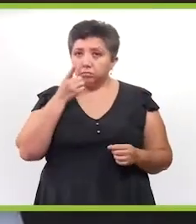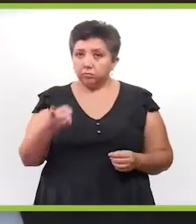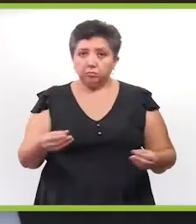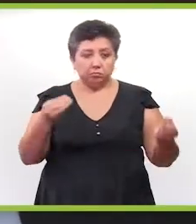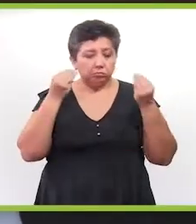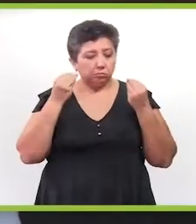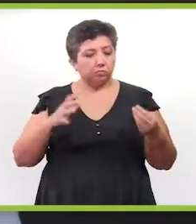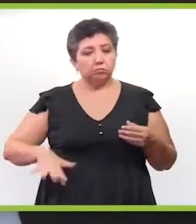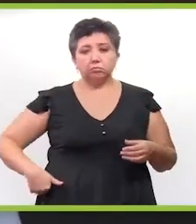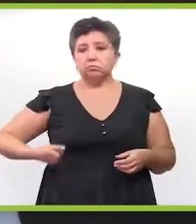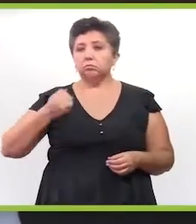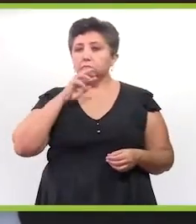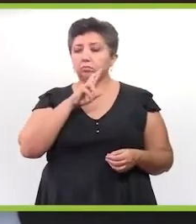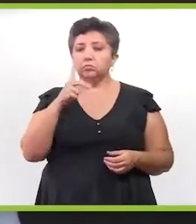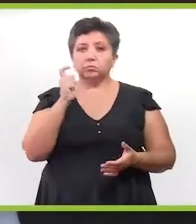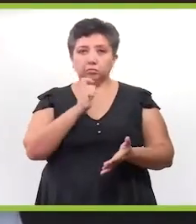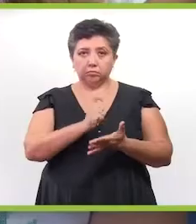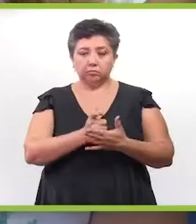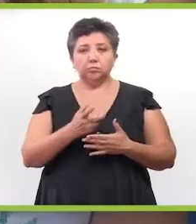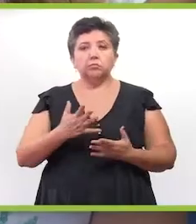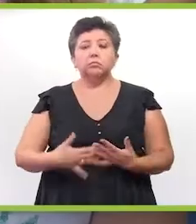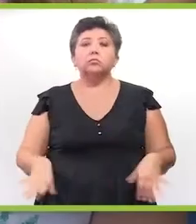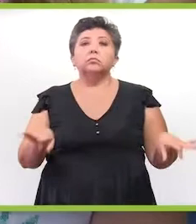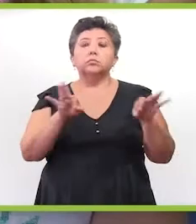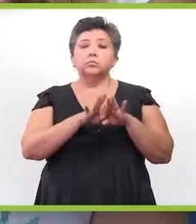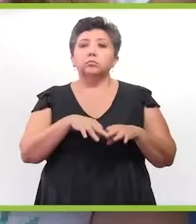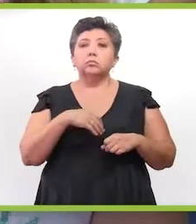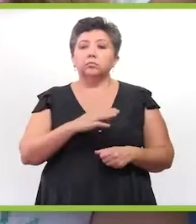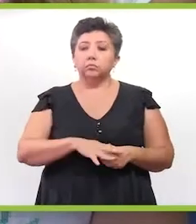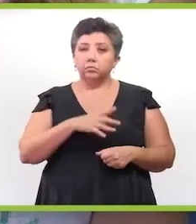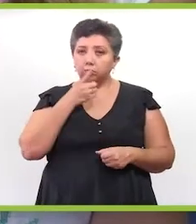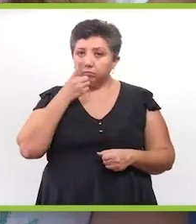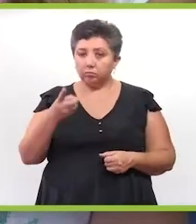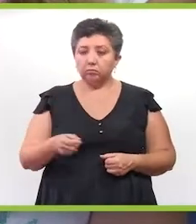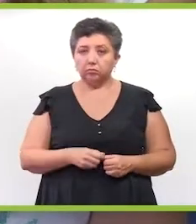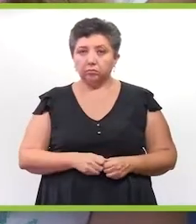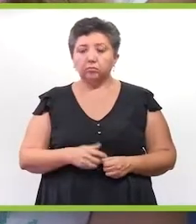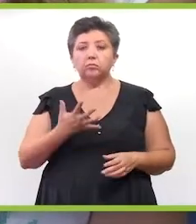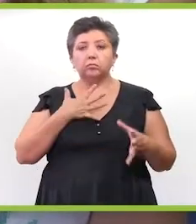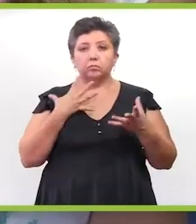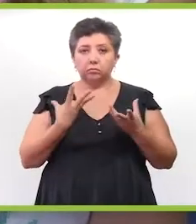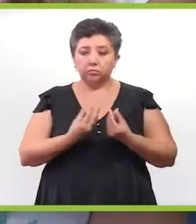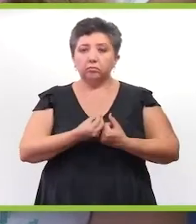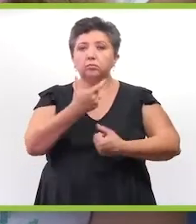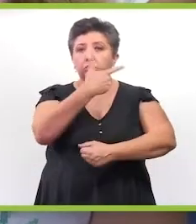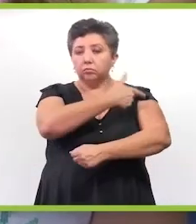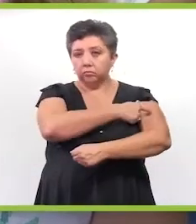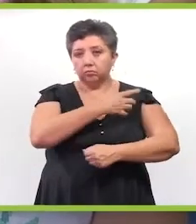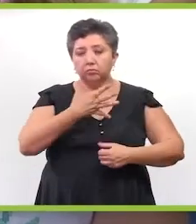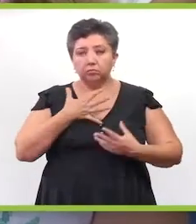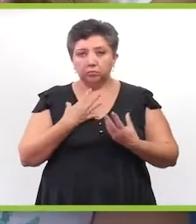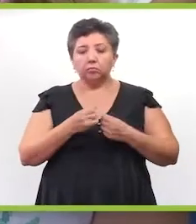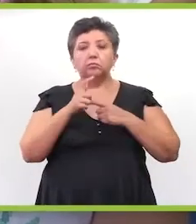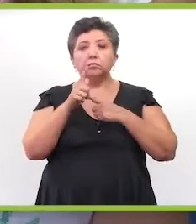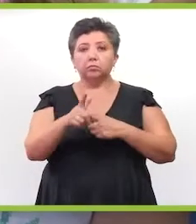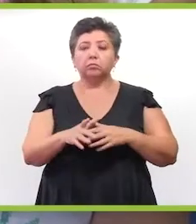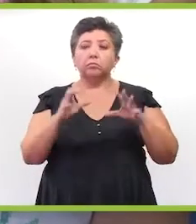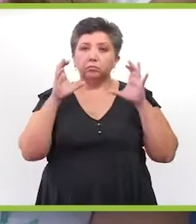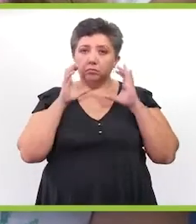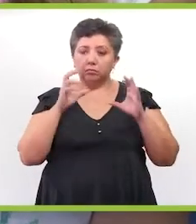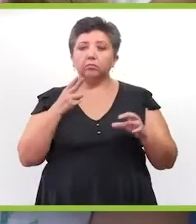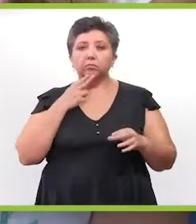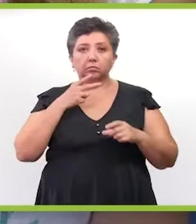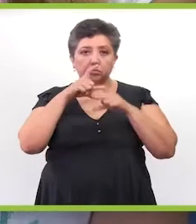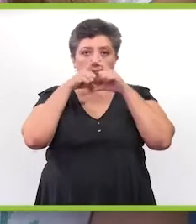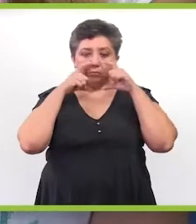metiéndole muchas ganas para reactivar la economía pero lo más importante mientras reactivamos la economía tenemos que vacunarnos y nos tenemos que seguir cuidando